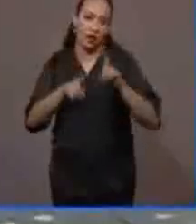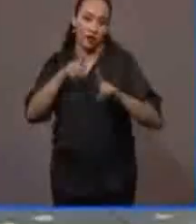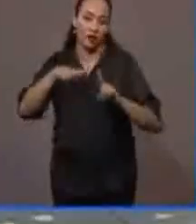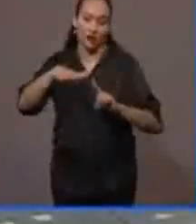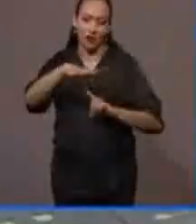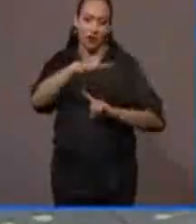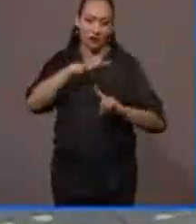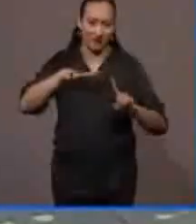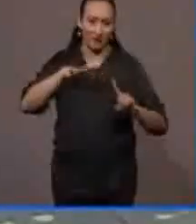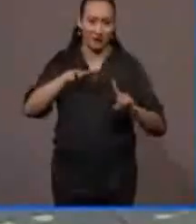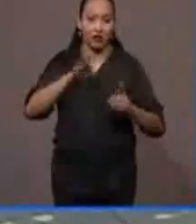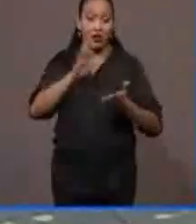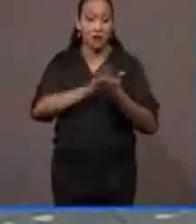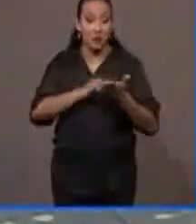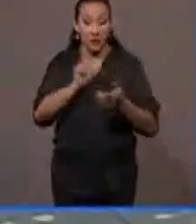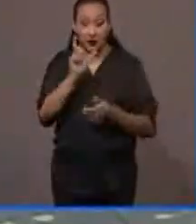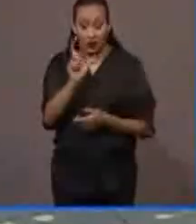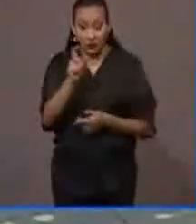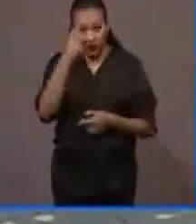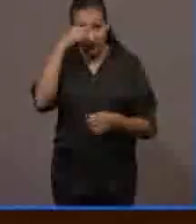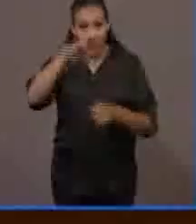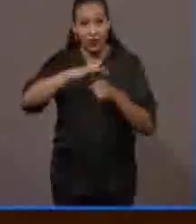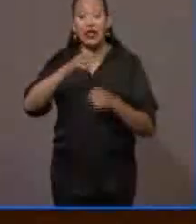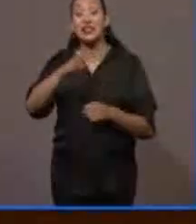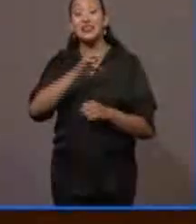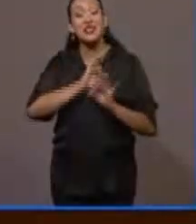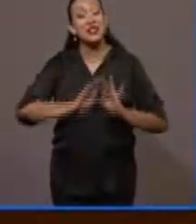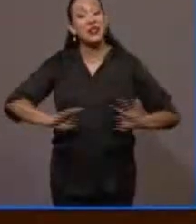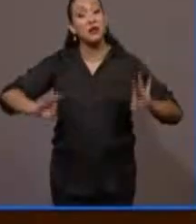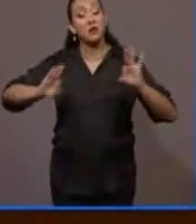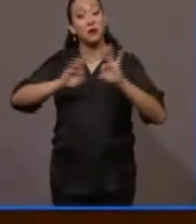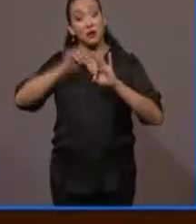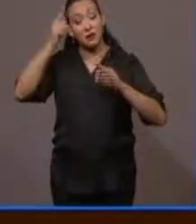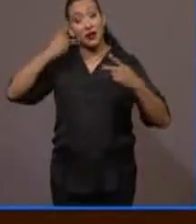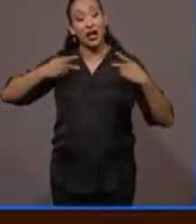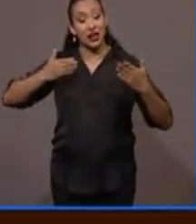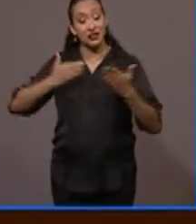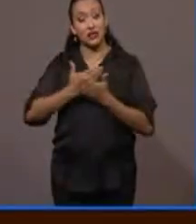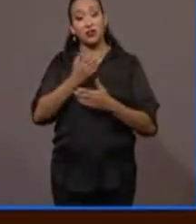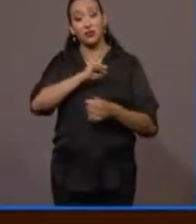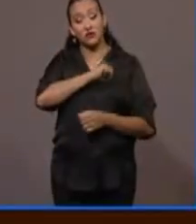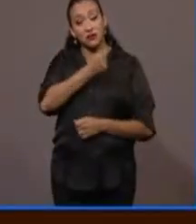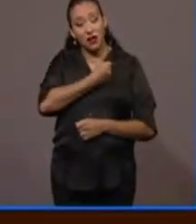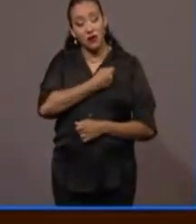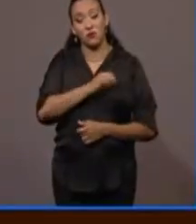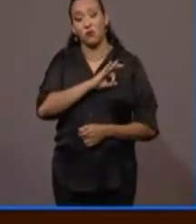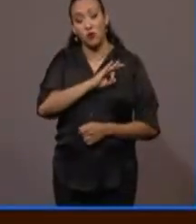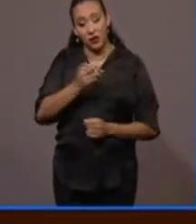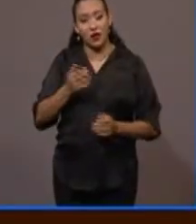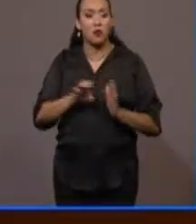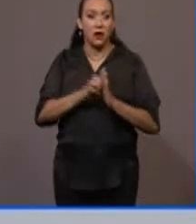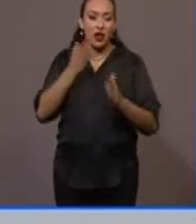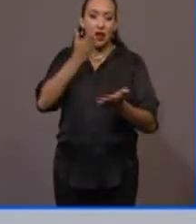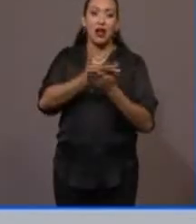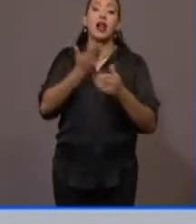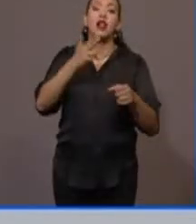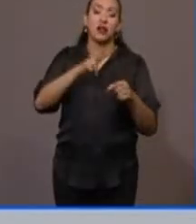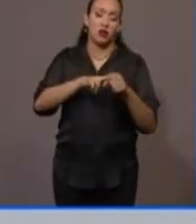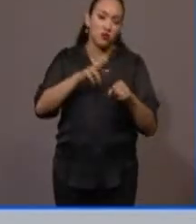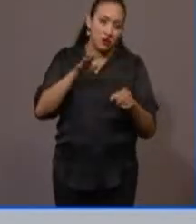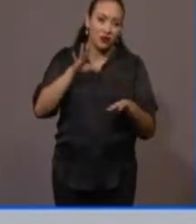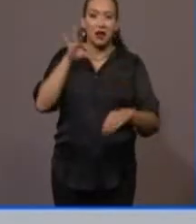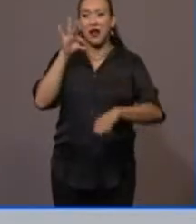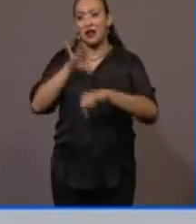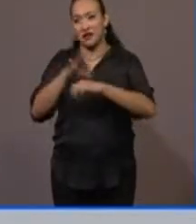condición, además de que el documento es indispensable para acceder a los servicios de salud. La magistrada María Silvia Rojas emitió un voto